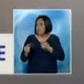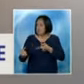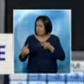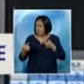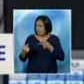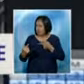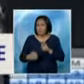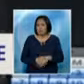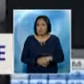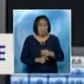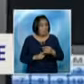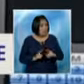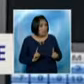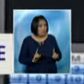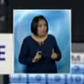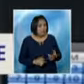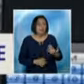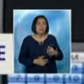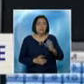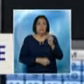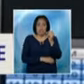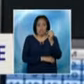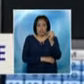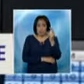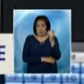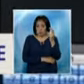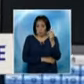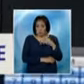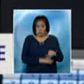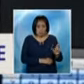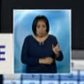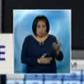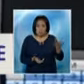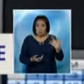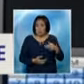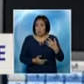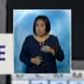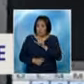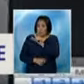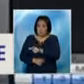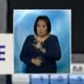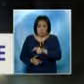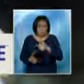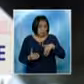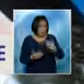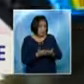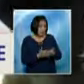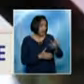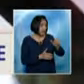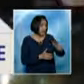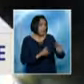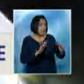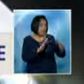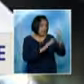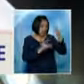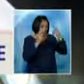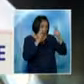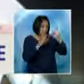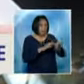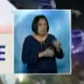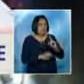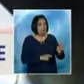cuentas. Sin embargo, al mediodía del lunes, el futuro asesino llegaría a la peluquería para acabar cobardemente con la